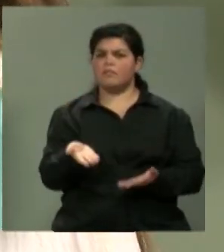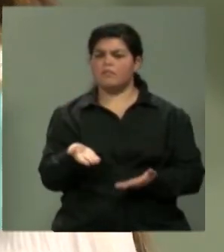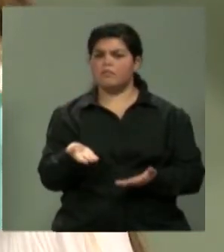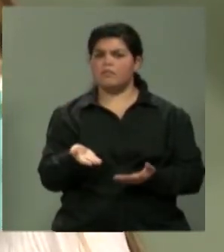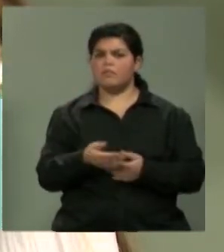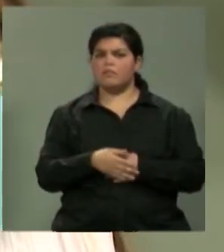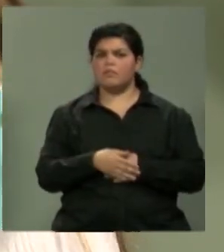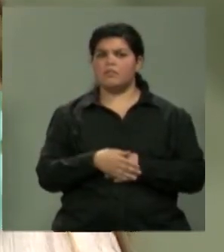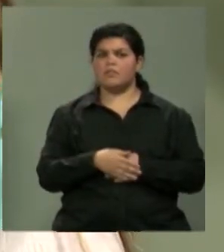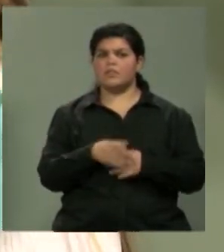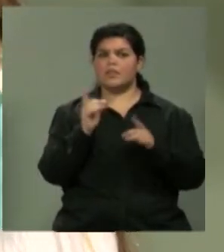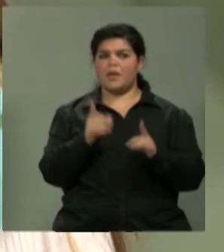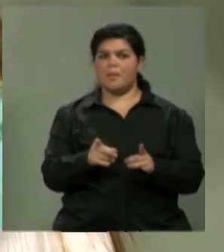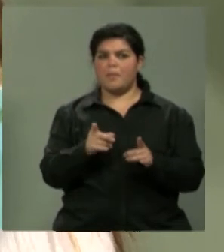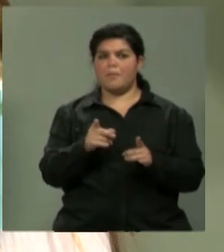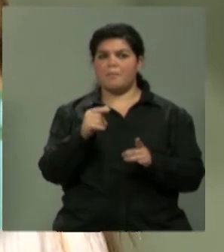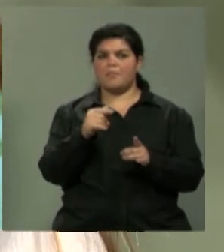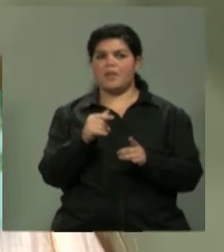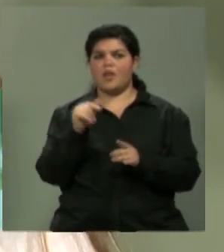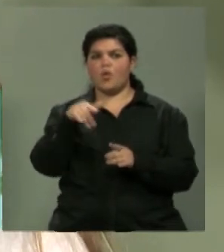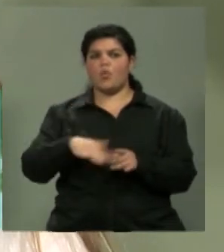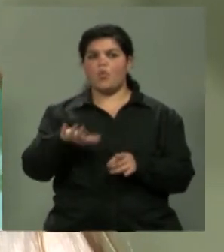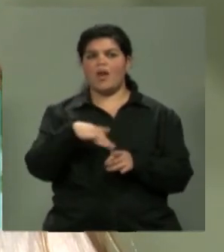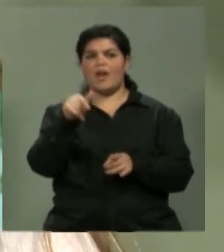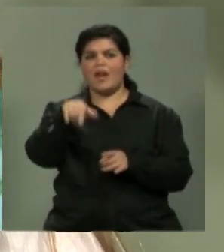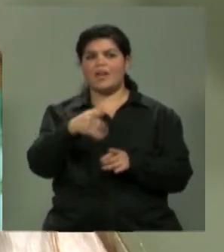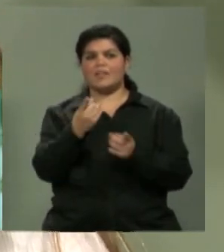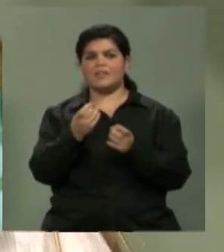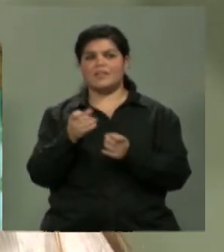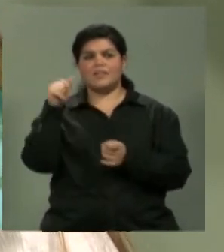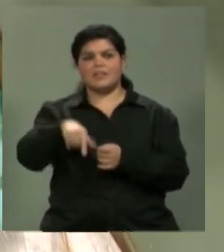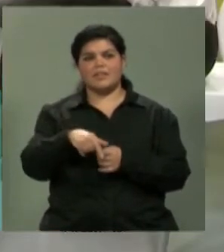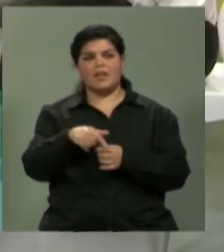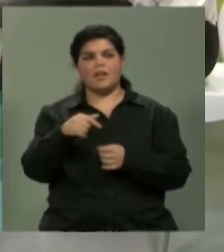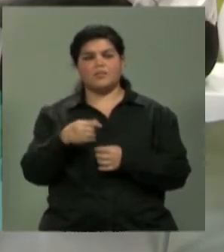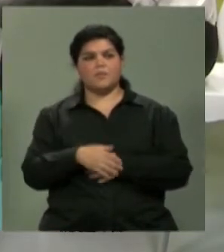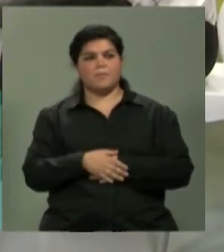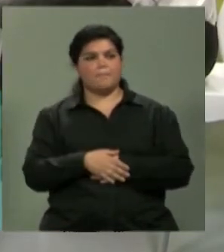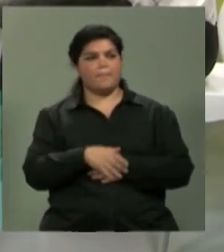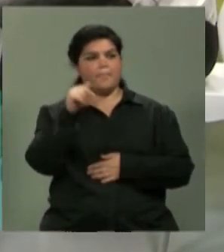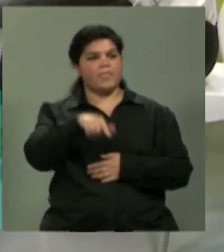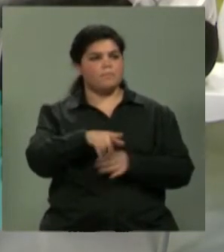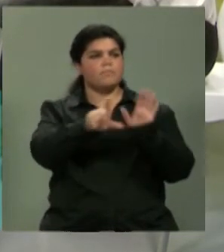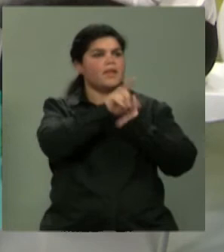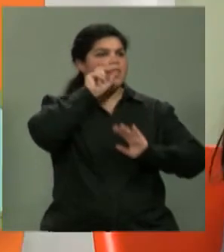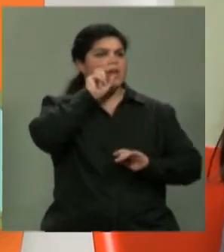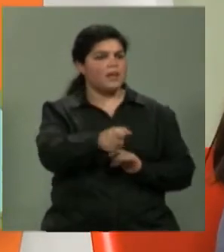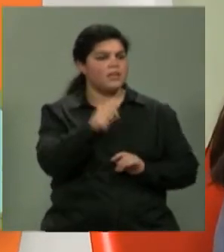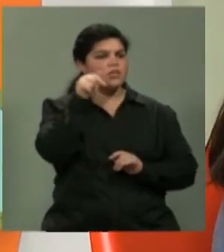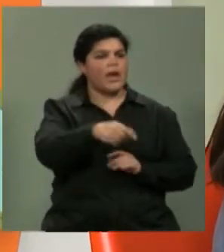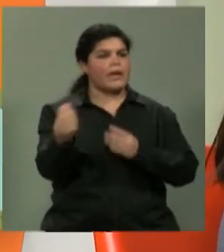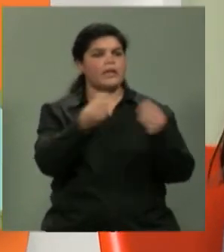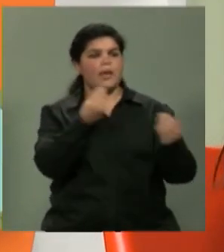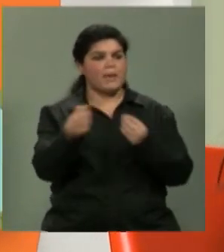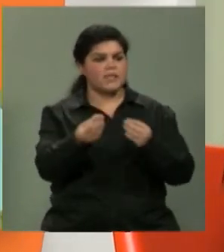después insertarlo en un lugar que le permita rehabilitarse. Sí, es muy lindo, así como lo dice Noelia, pero una vez que comete el delito, ¿qué se